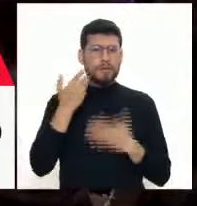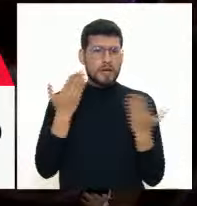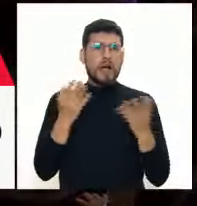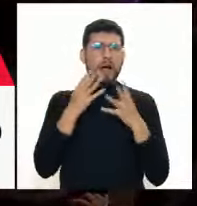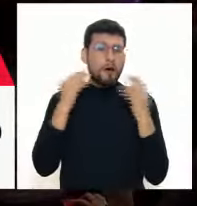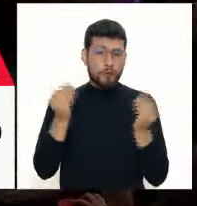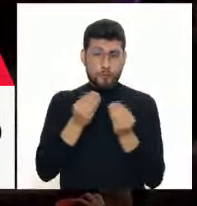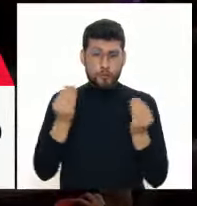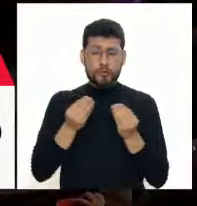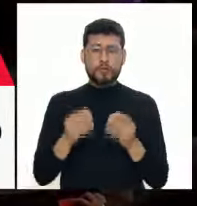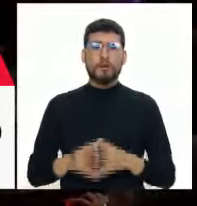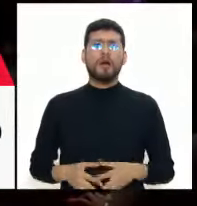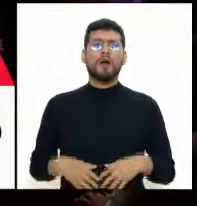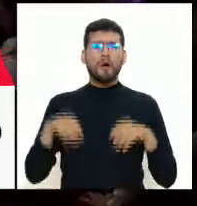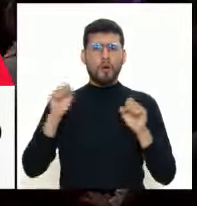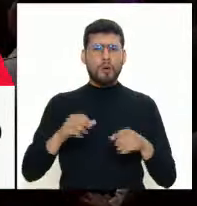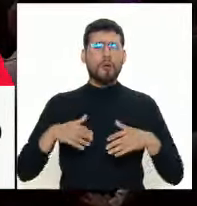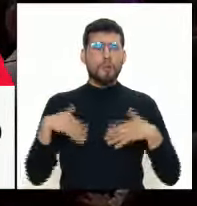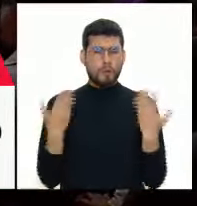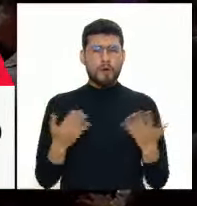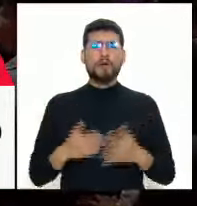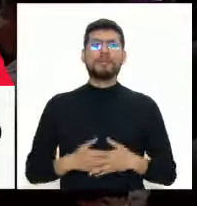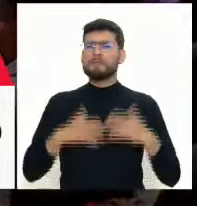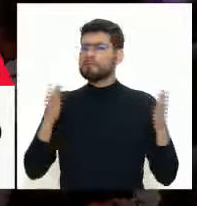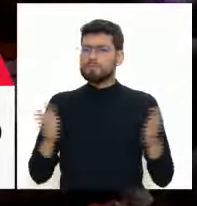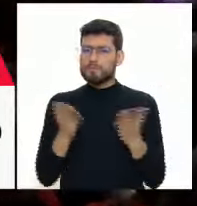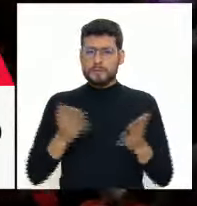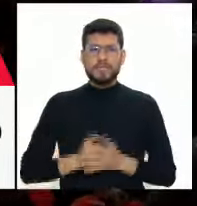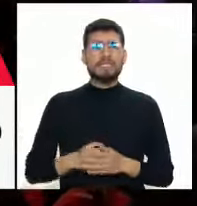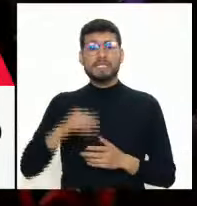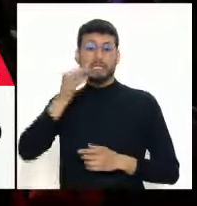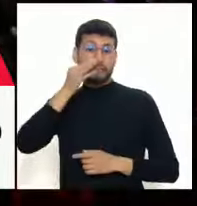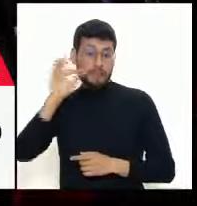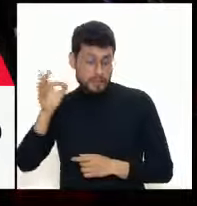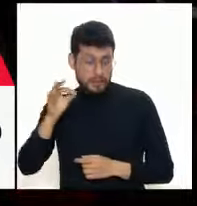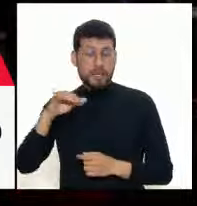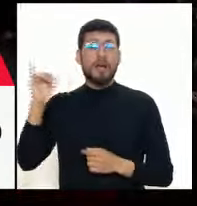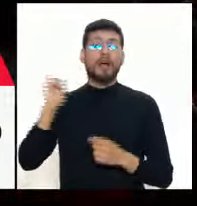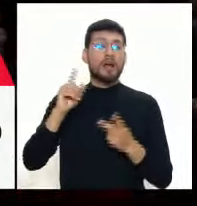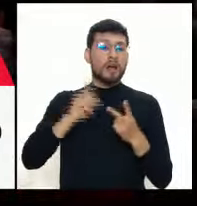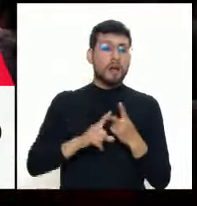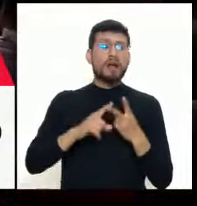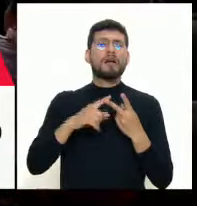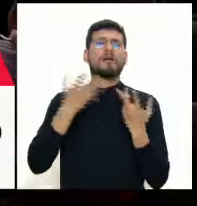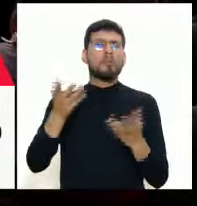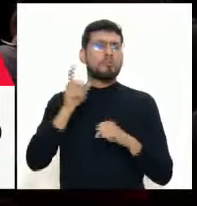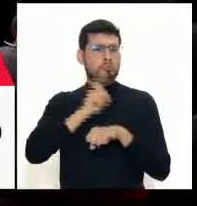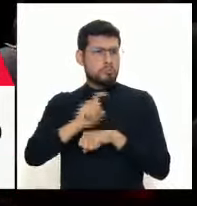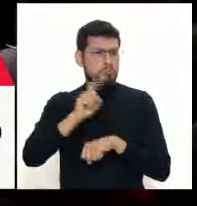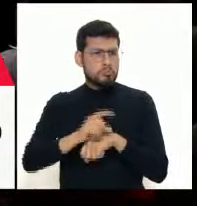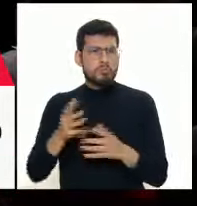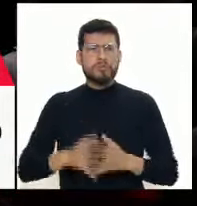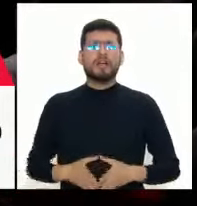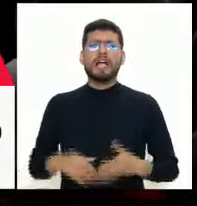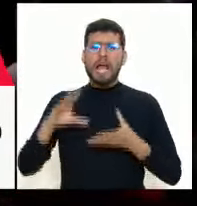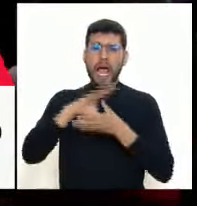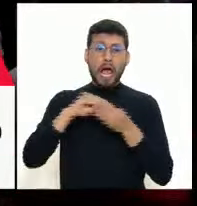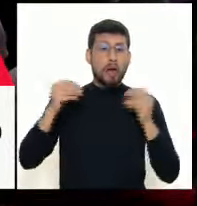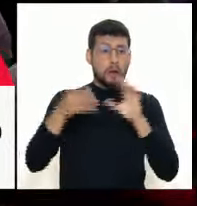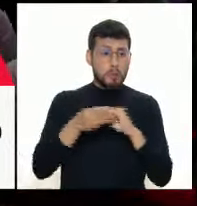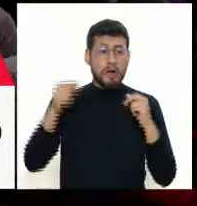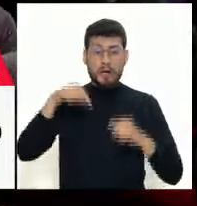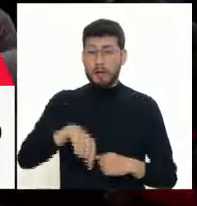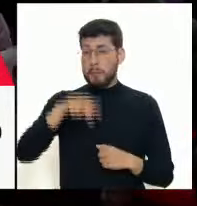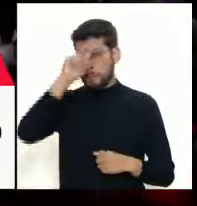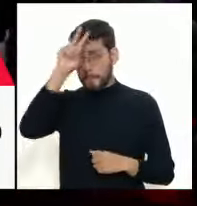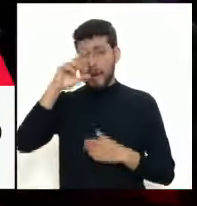y adolescentes, se va a impulsar lo que es el inglés. También se va a impulsar lo que es la historia de